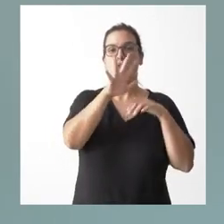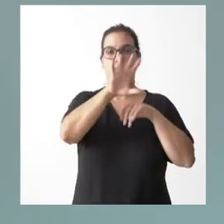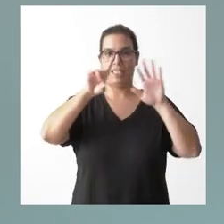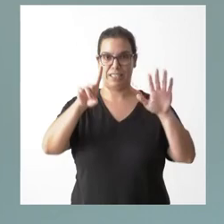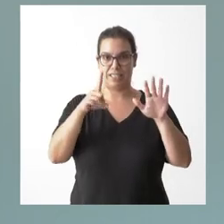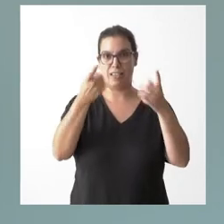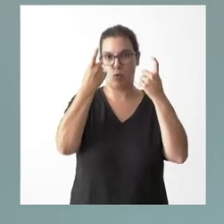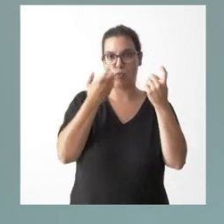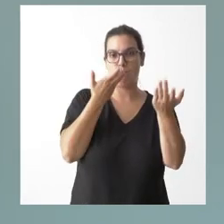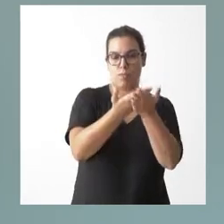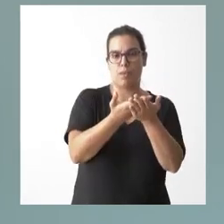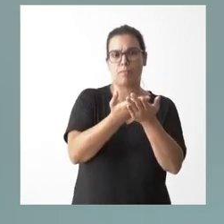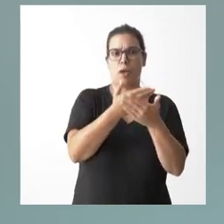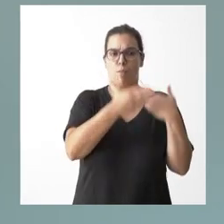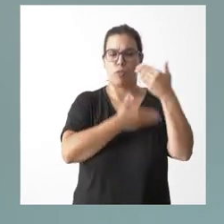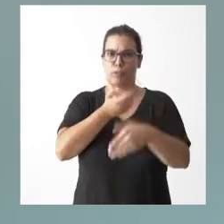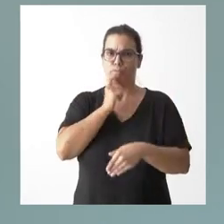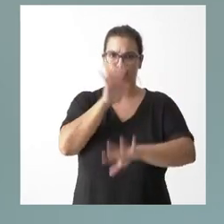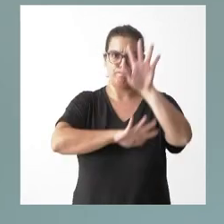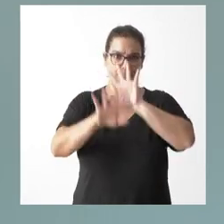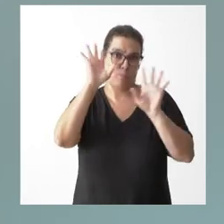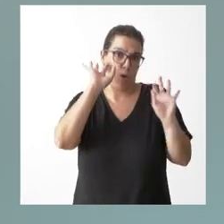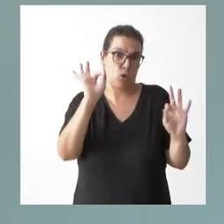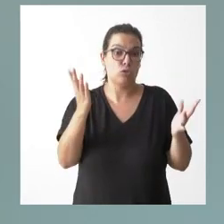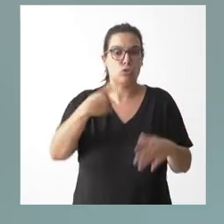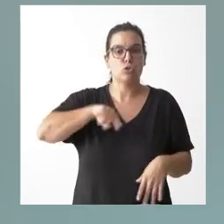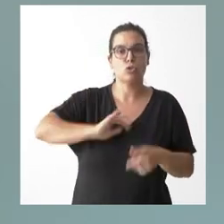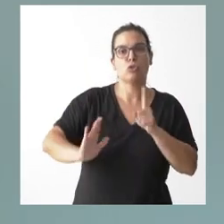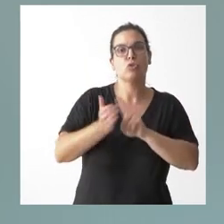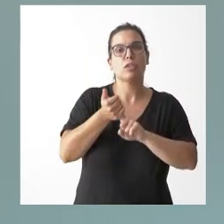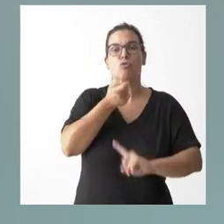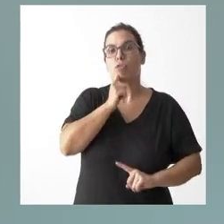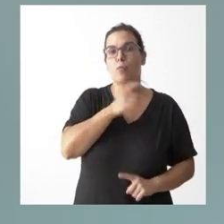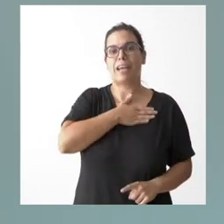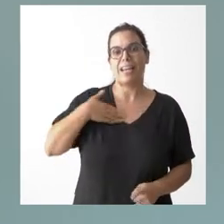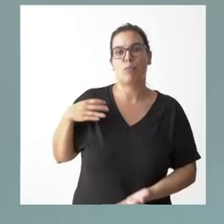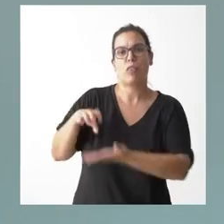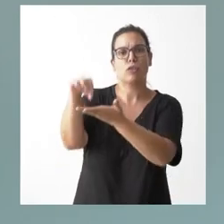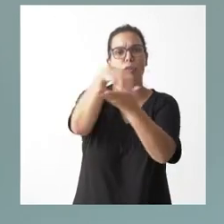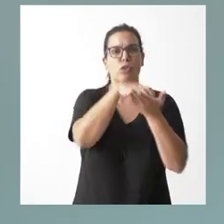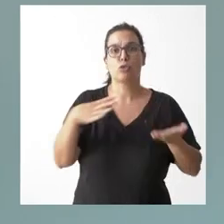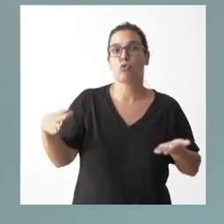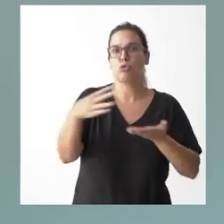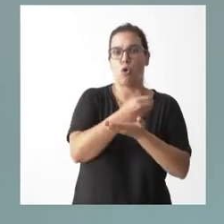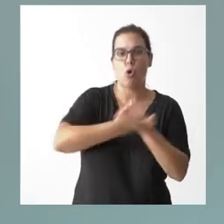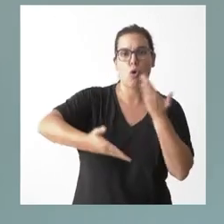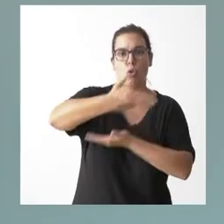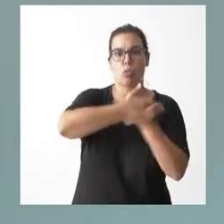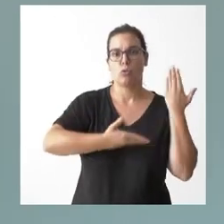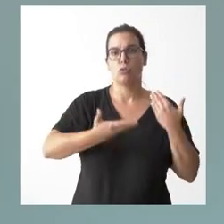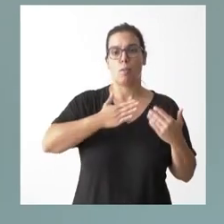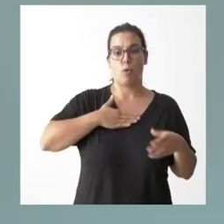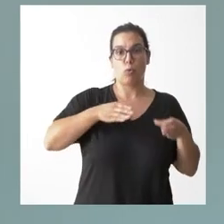como se pueden imaginar, y para conseguirlo hemos querido contar con todos los centros, los de la Junta de Castilla y León, los de los